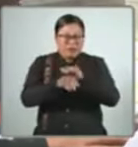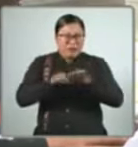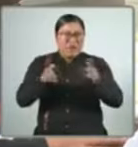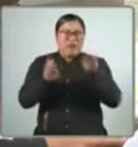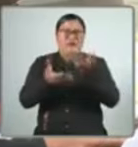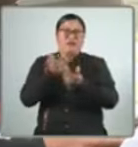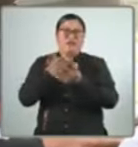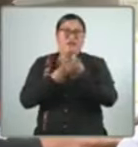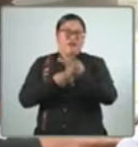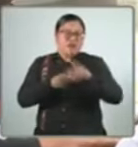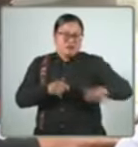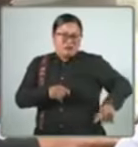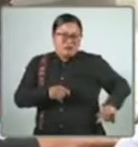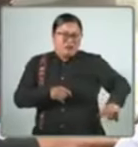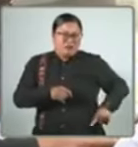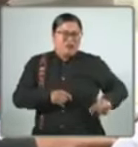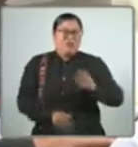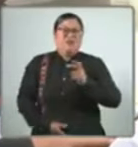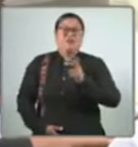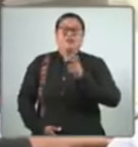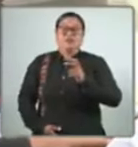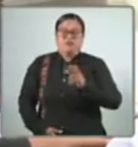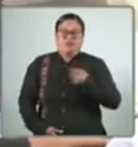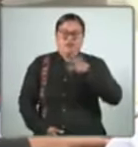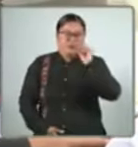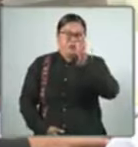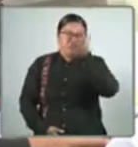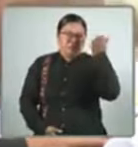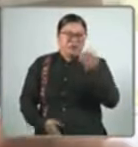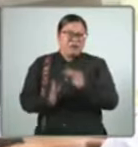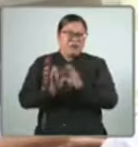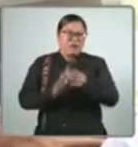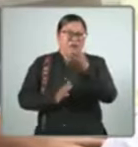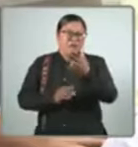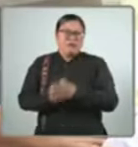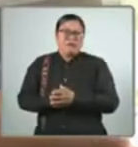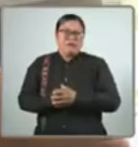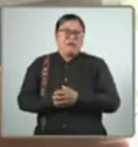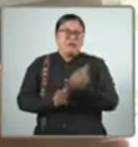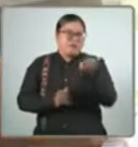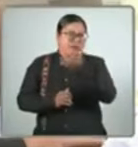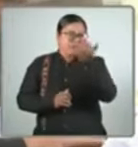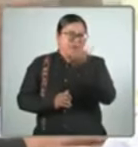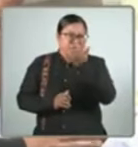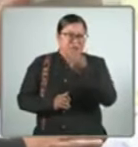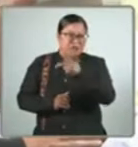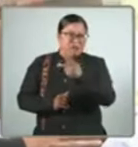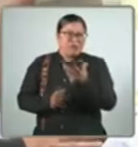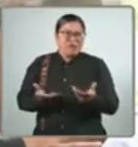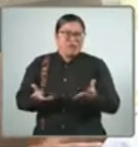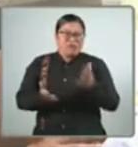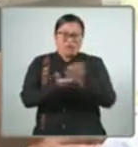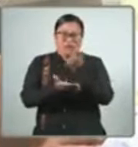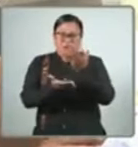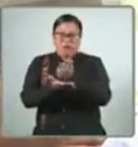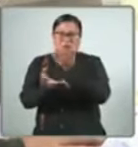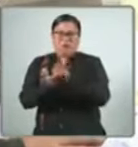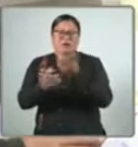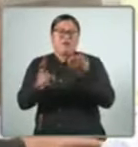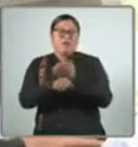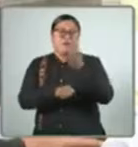gobierno. Entonces, yo no tenía conocimiento, por ejemplo, de los alumnos que están con sus triunfos en otros estados